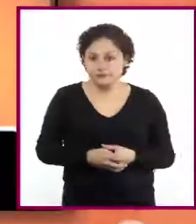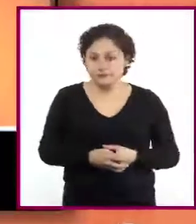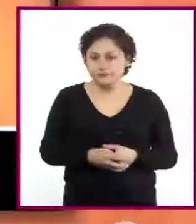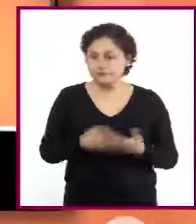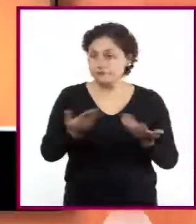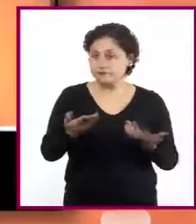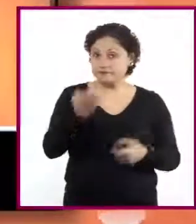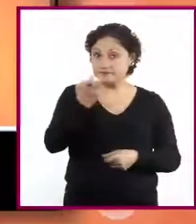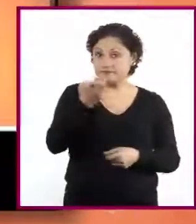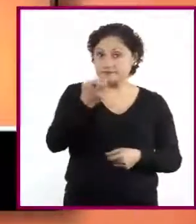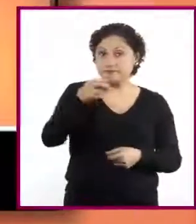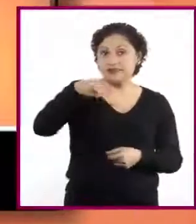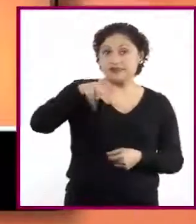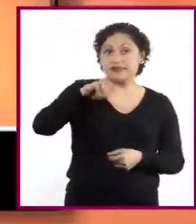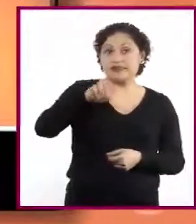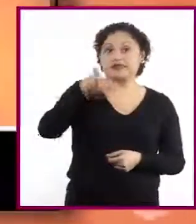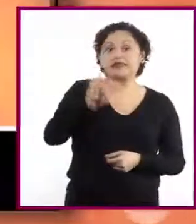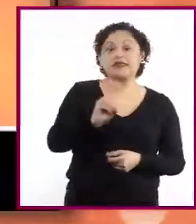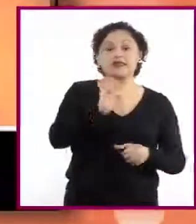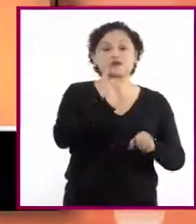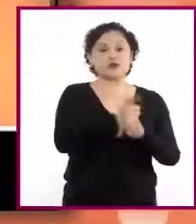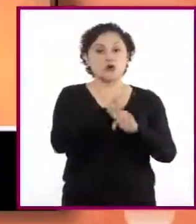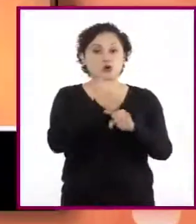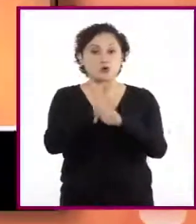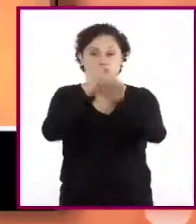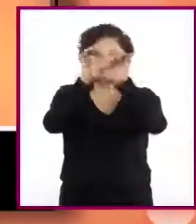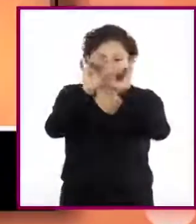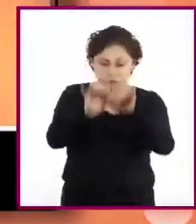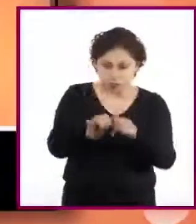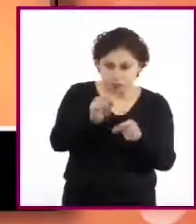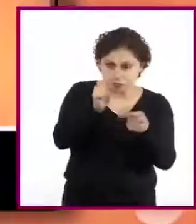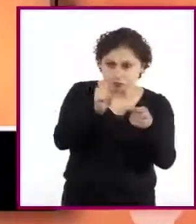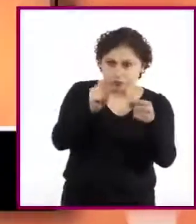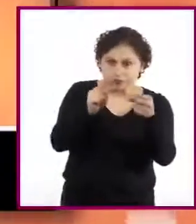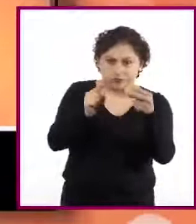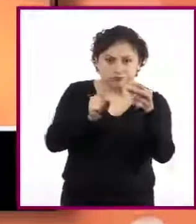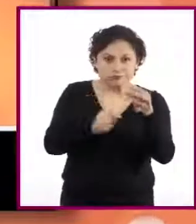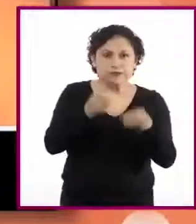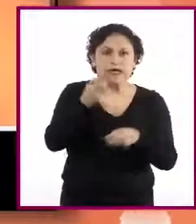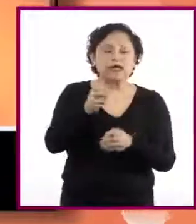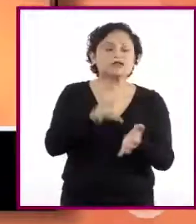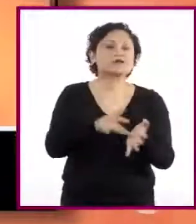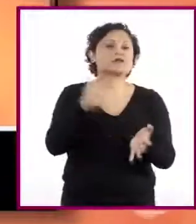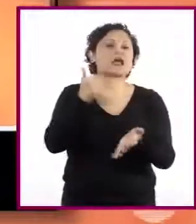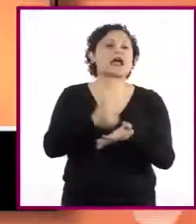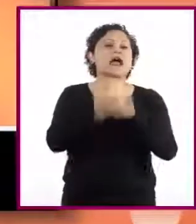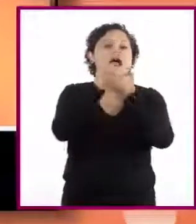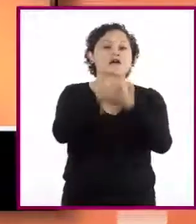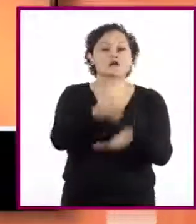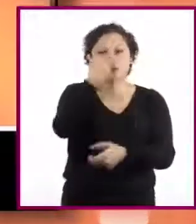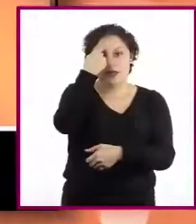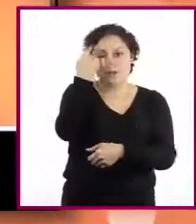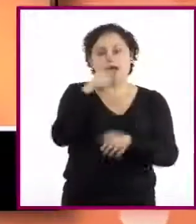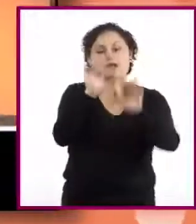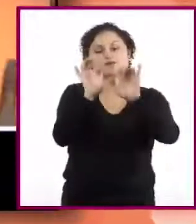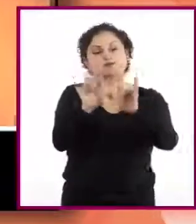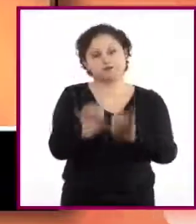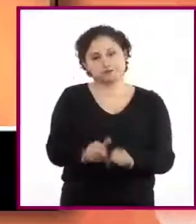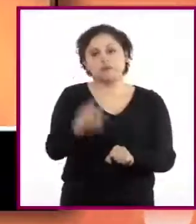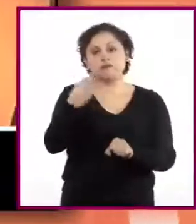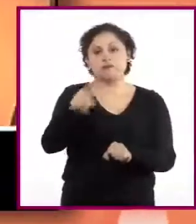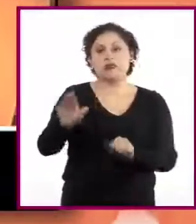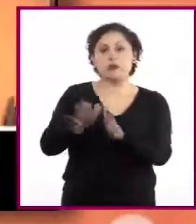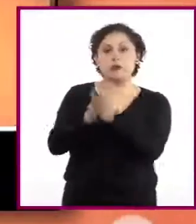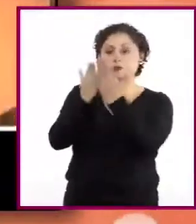Detectar los nexos en un texto no solamente es útil para escribirlo, sino también para leer y comprender